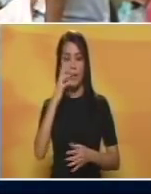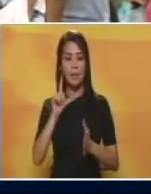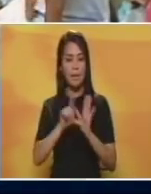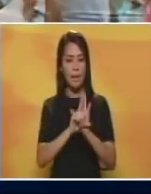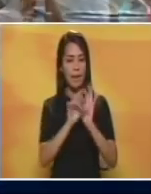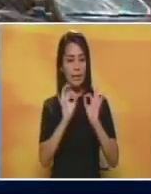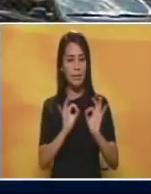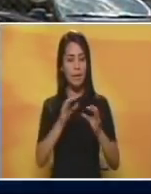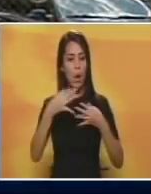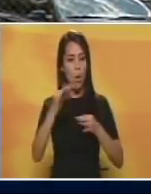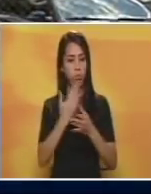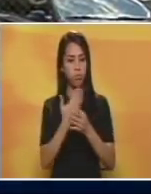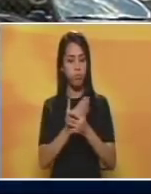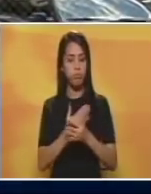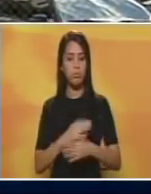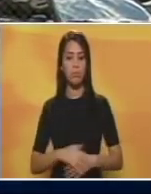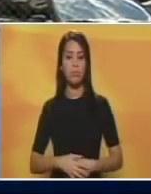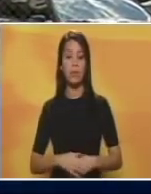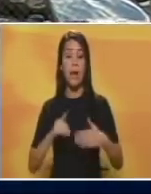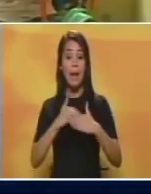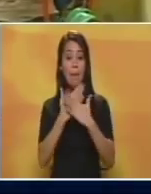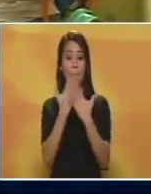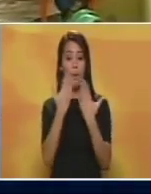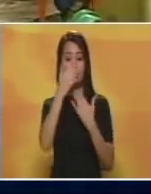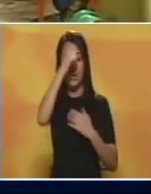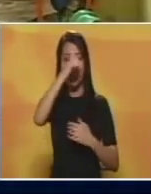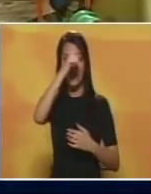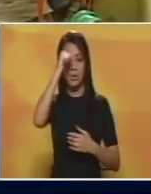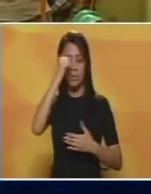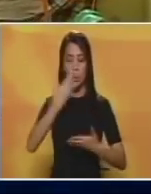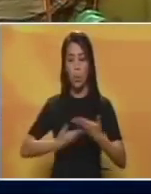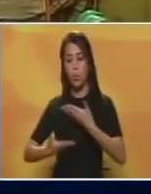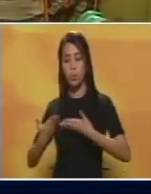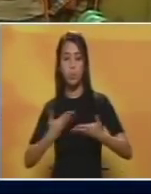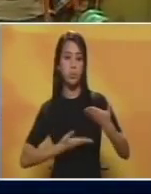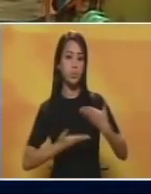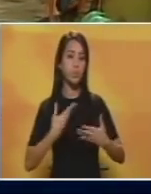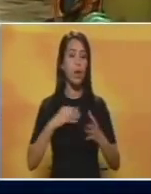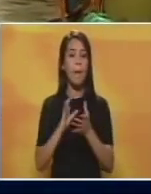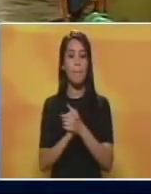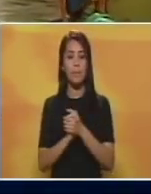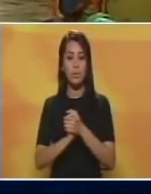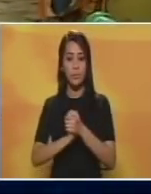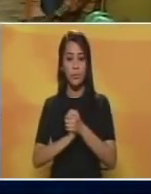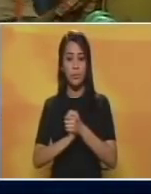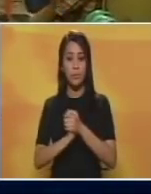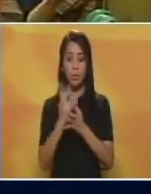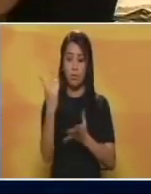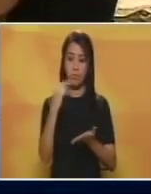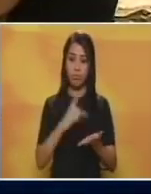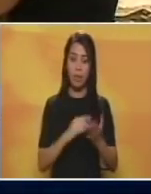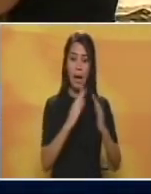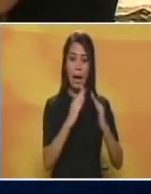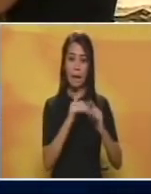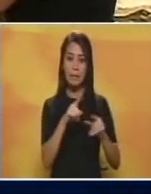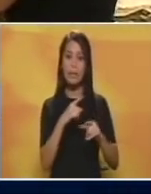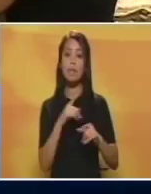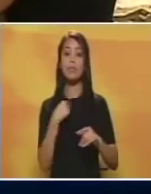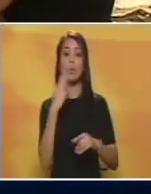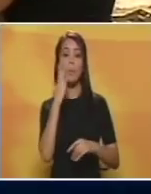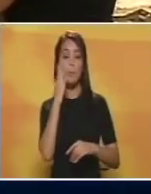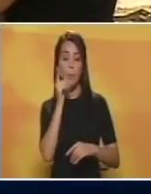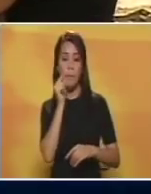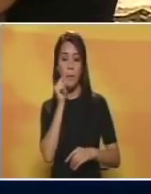unos papeles. La madrugada de este domingo, tras compartir con unos amigos, regresaba a casa de su